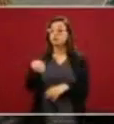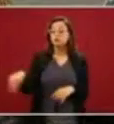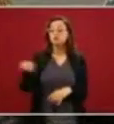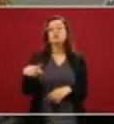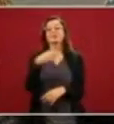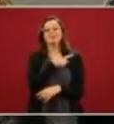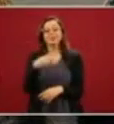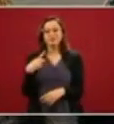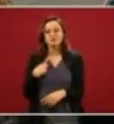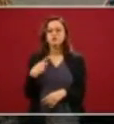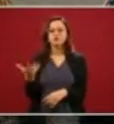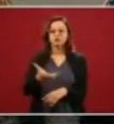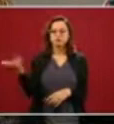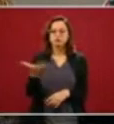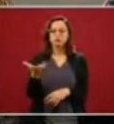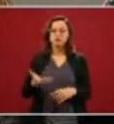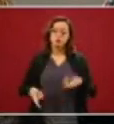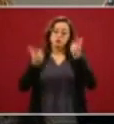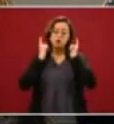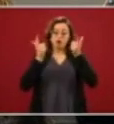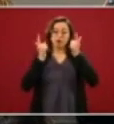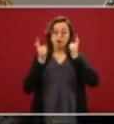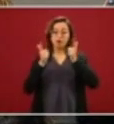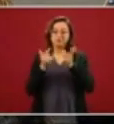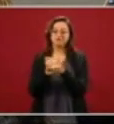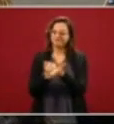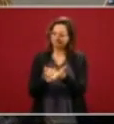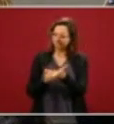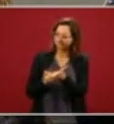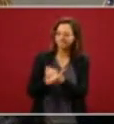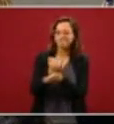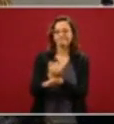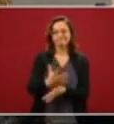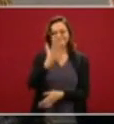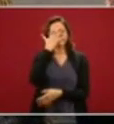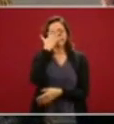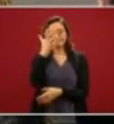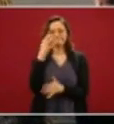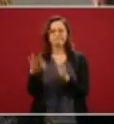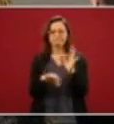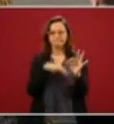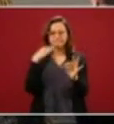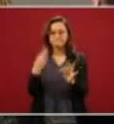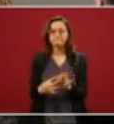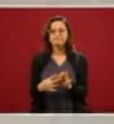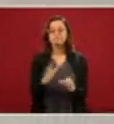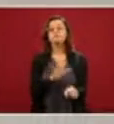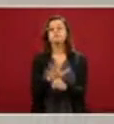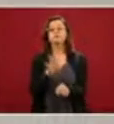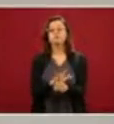decidan de manera clara y de manera consistente actuar es